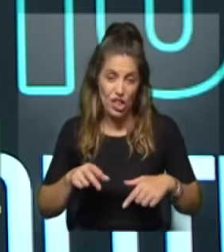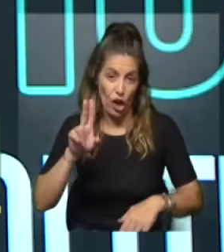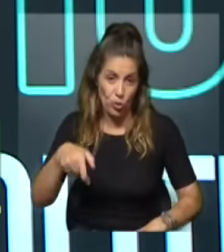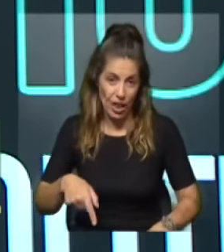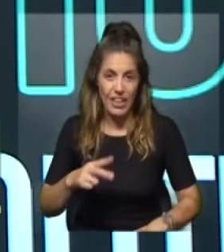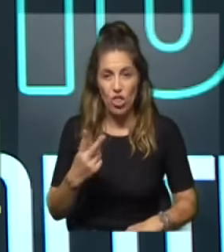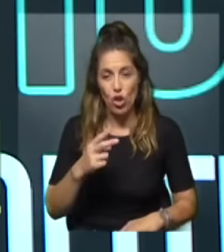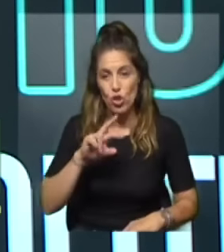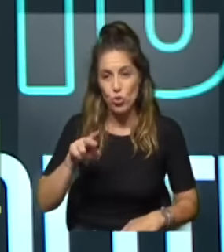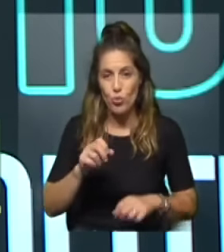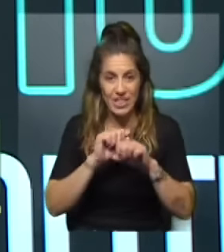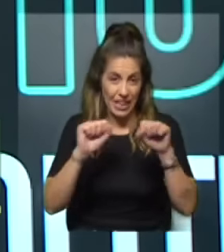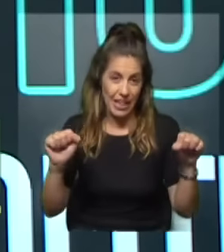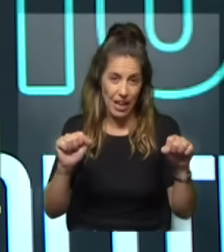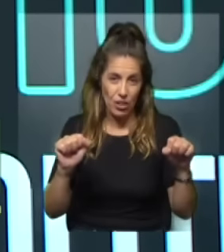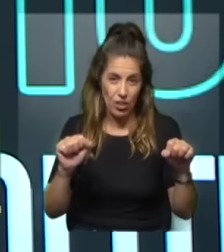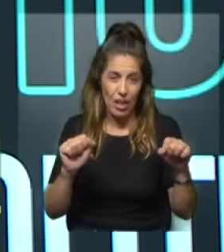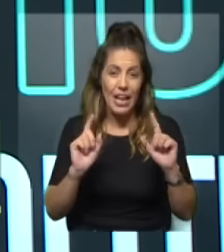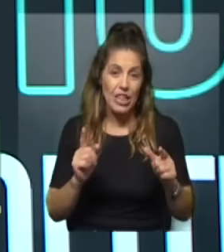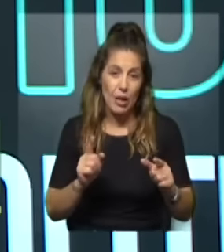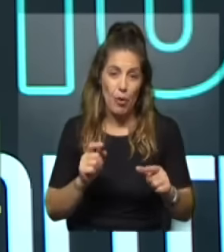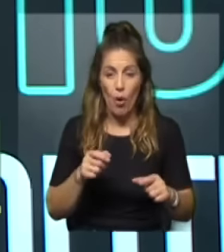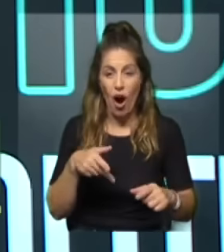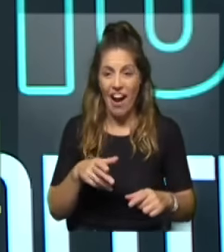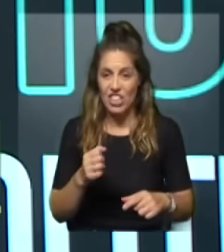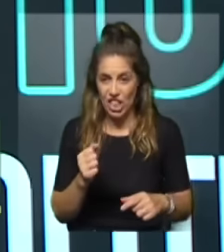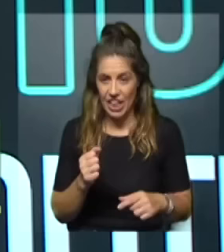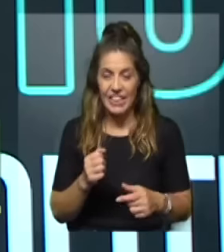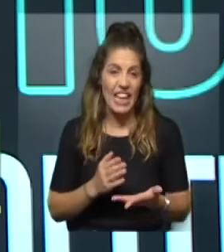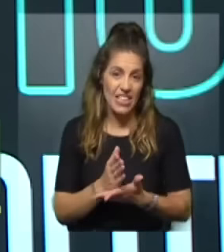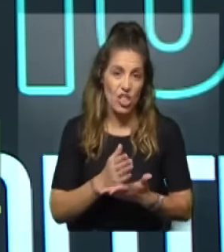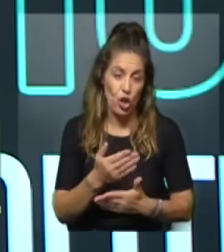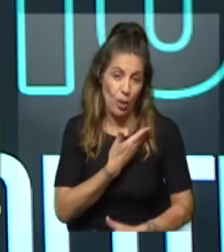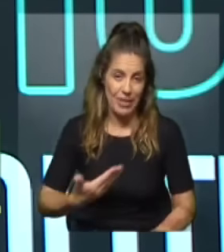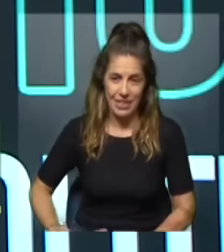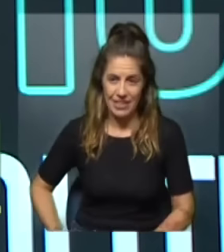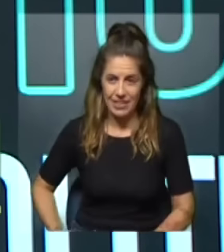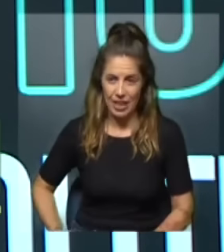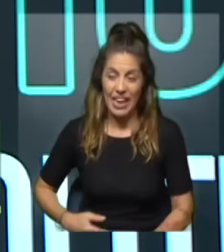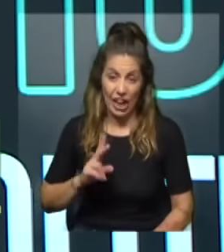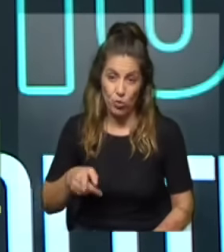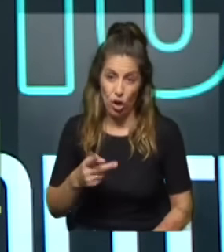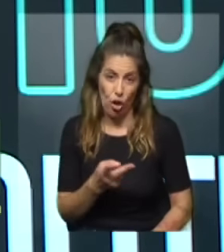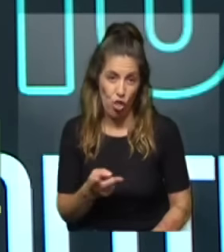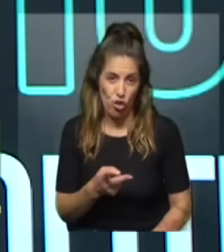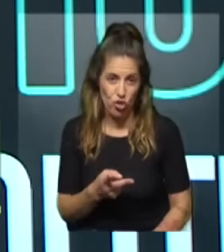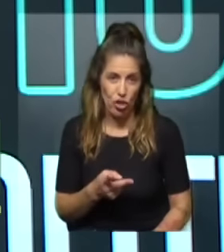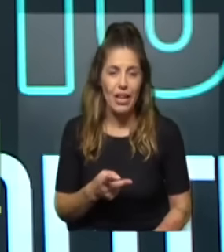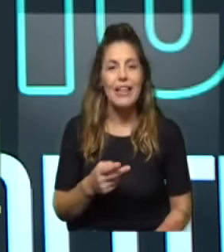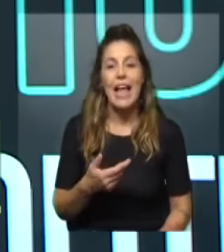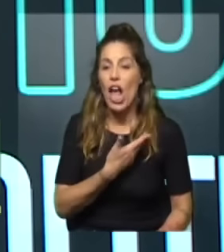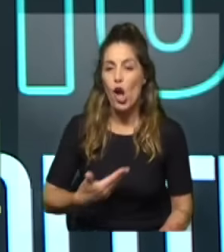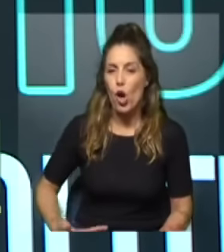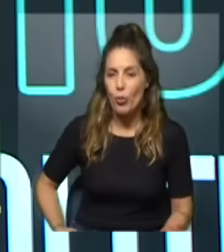a a la salida de h y el asesor de de Presidencia bien el gobierno de alguna forma Está tratando de contrarrestar o trató de